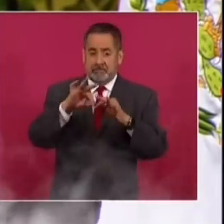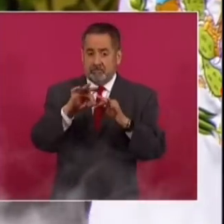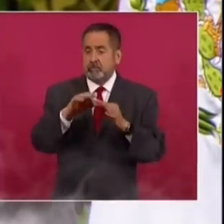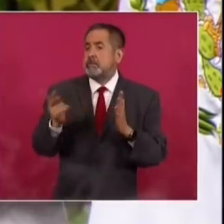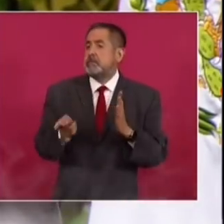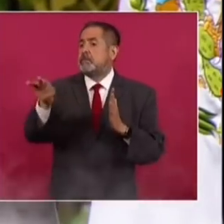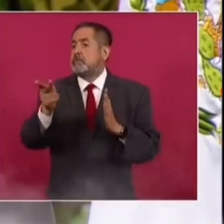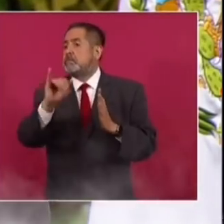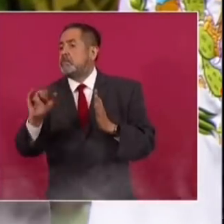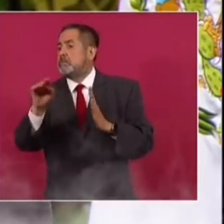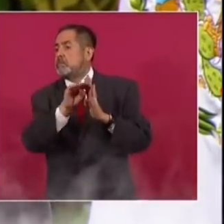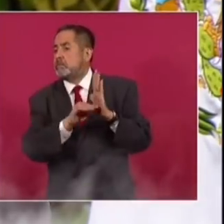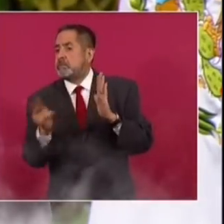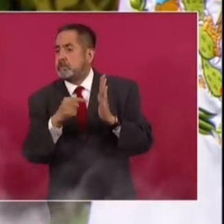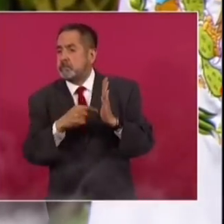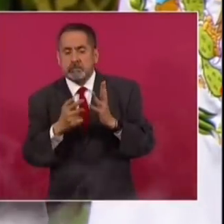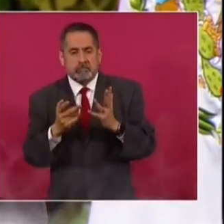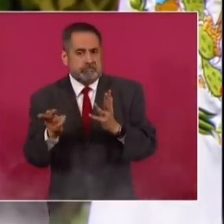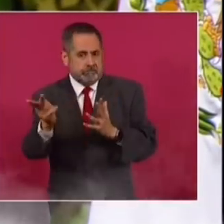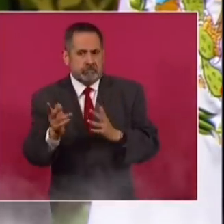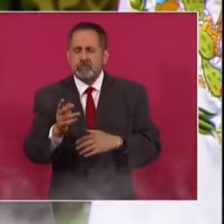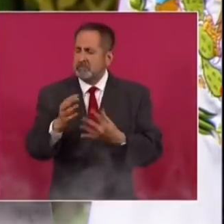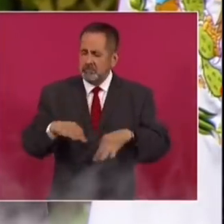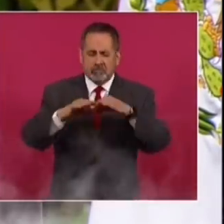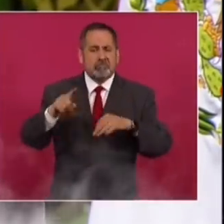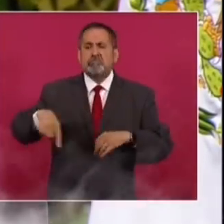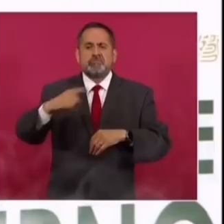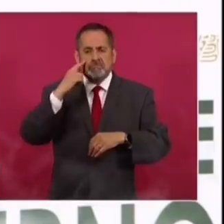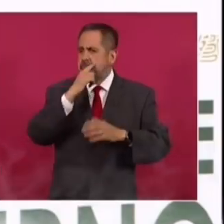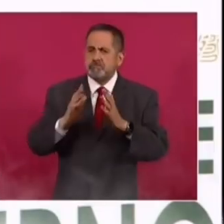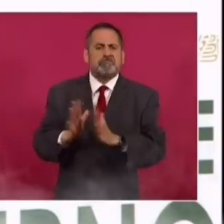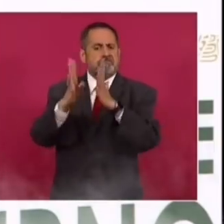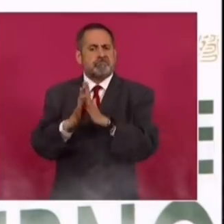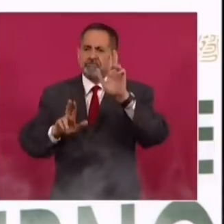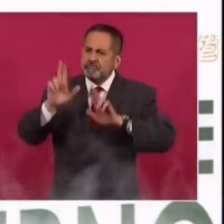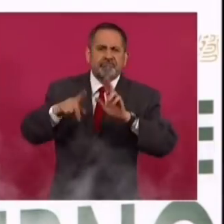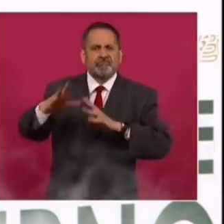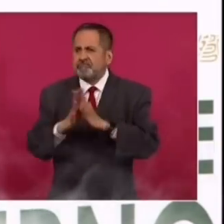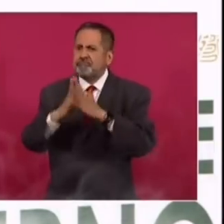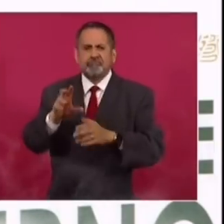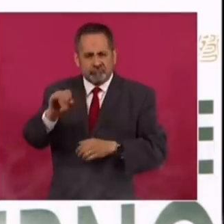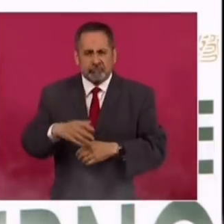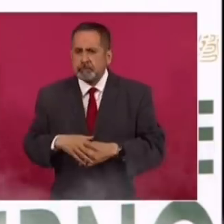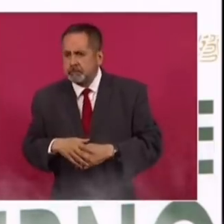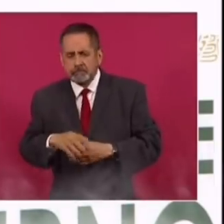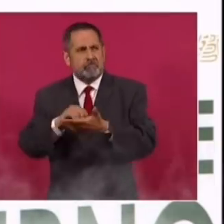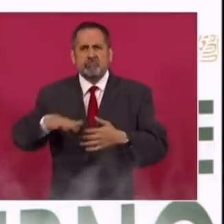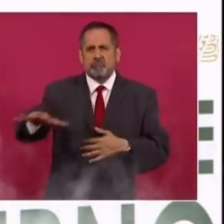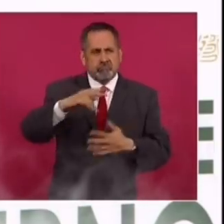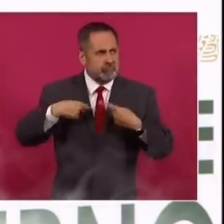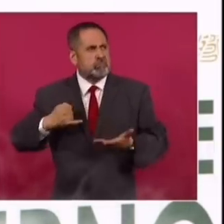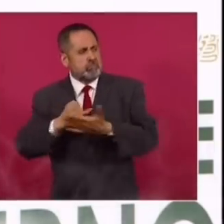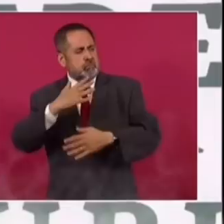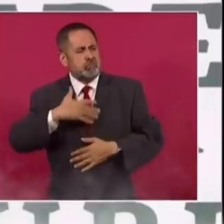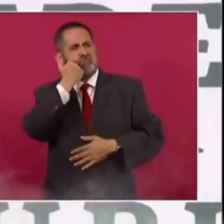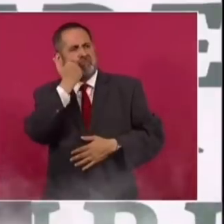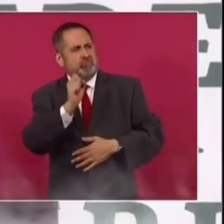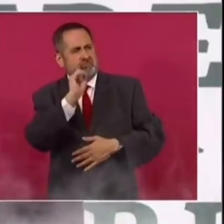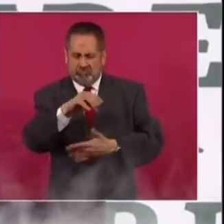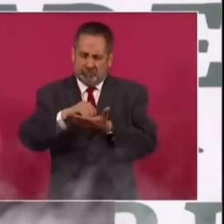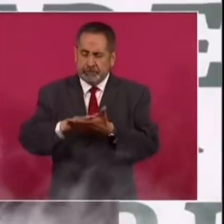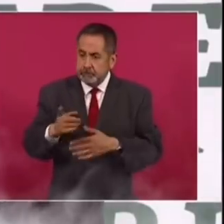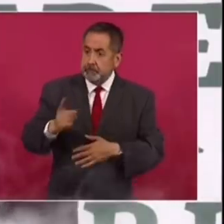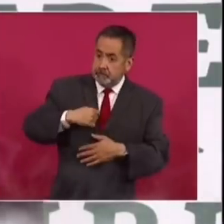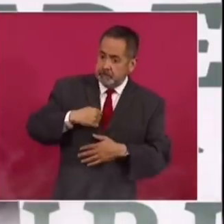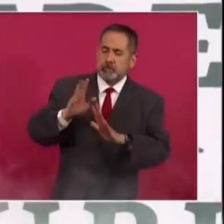extraordinario de la democracia participativa que reafirma la soberanía del pueblo y obliga al